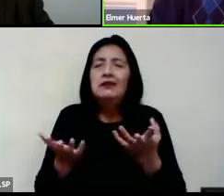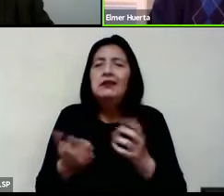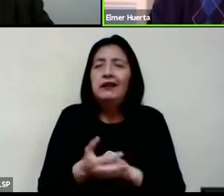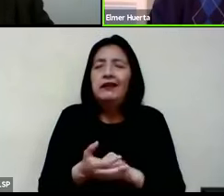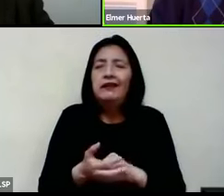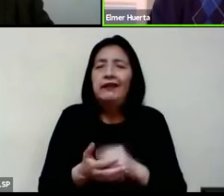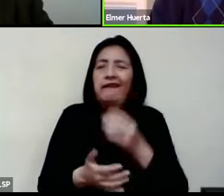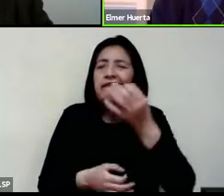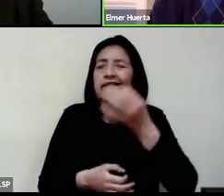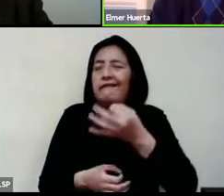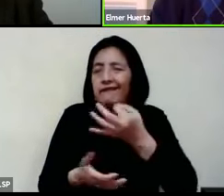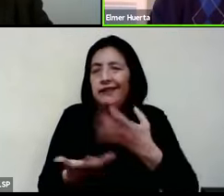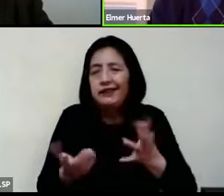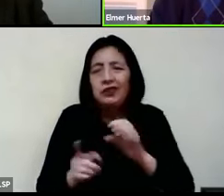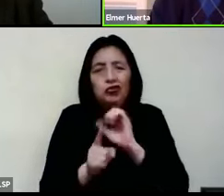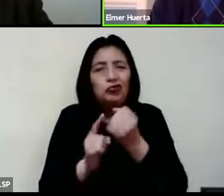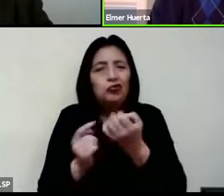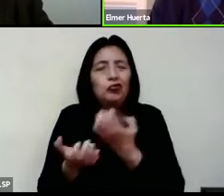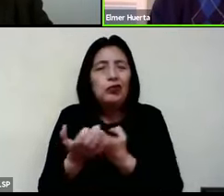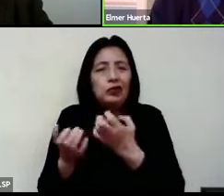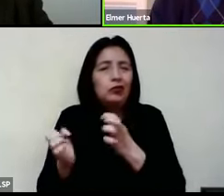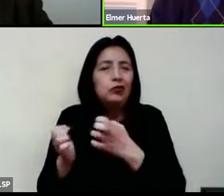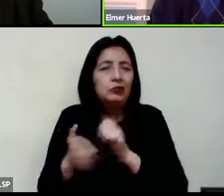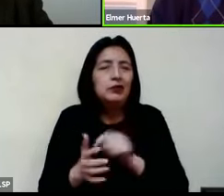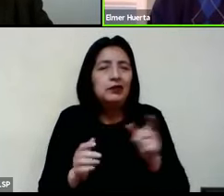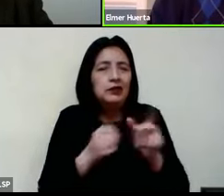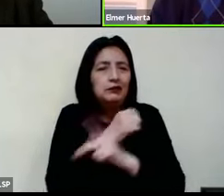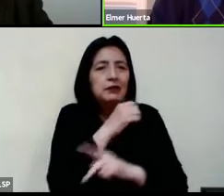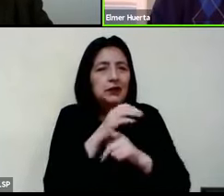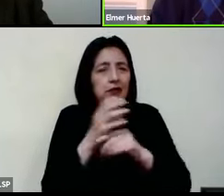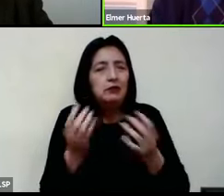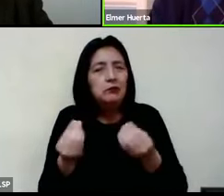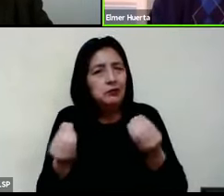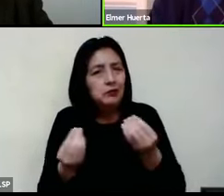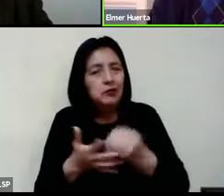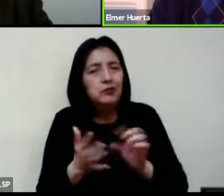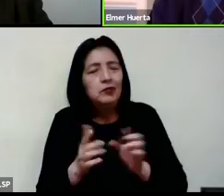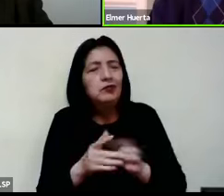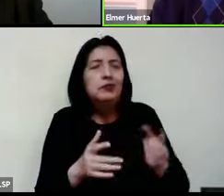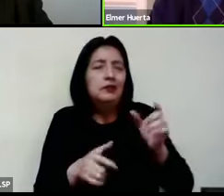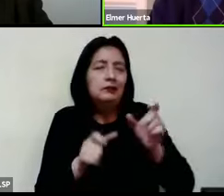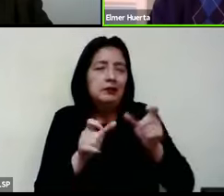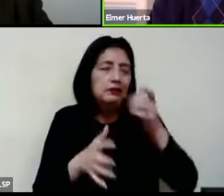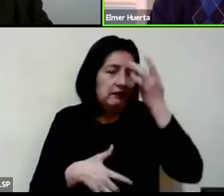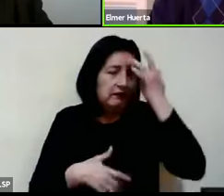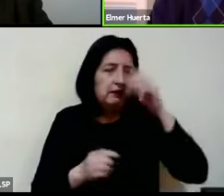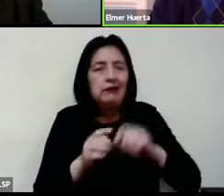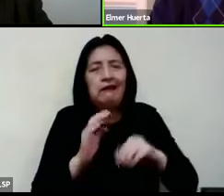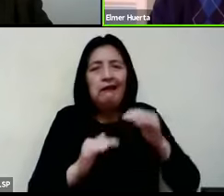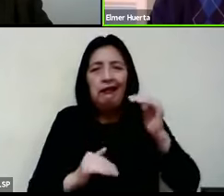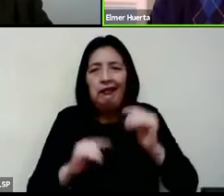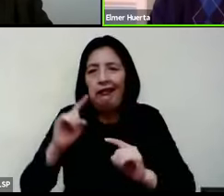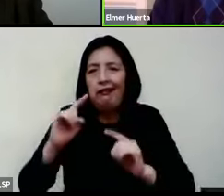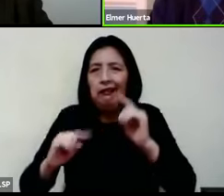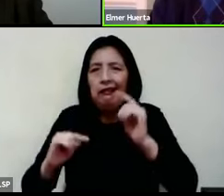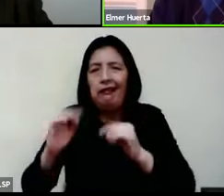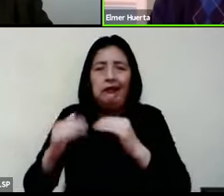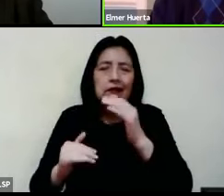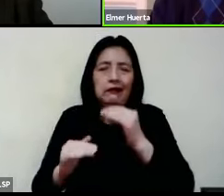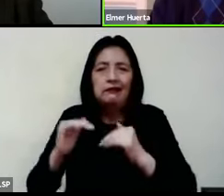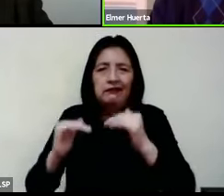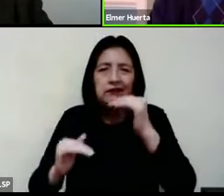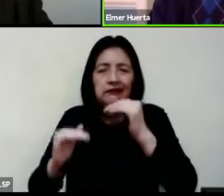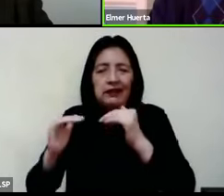las realidades socioeconómicas del país por el que ha pasado. Todas esas desigualdades, las inequidades, las